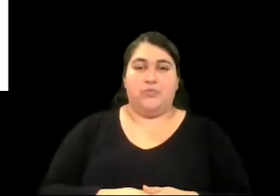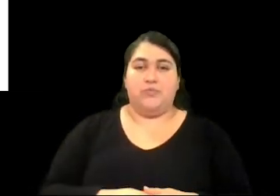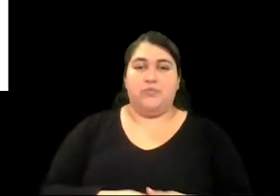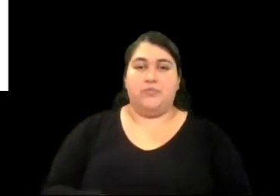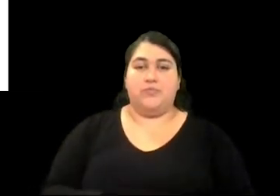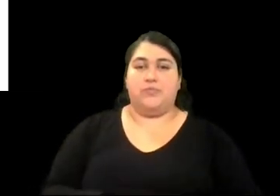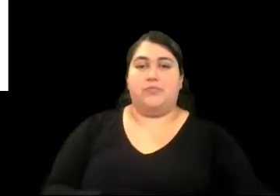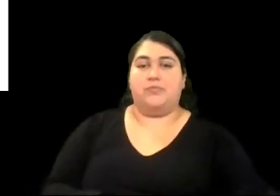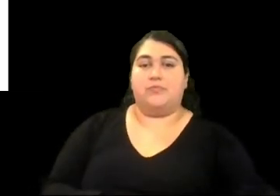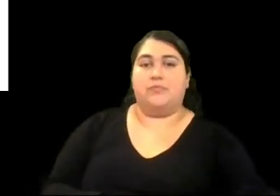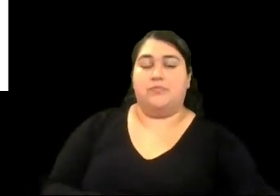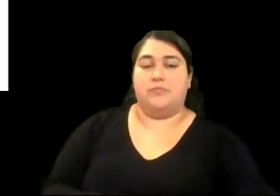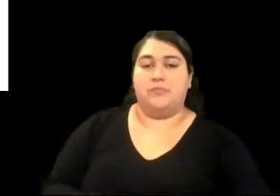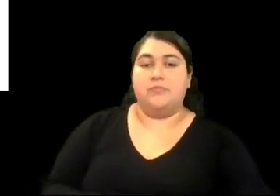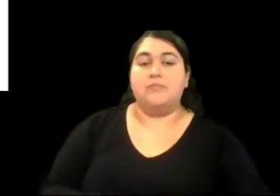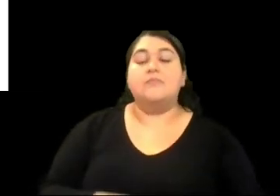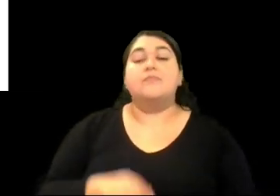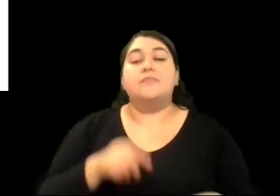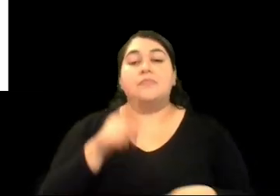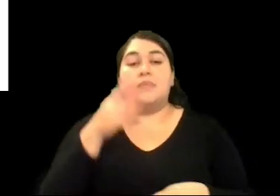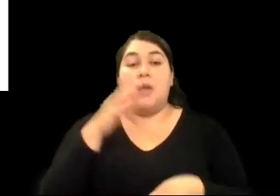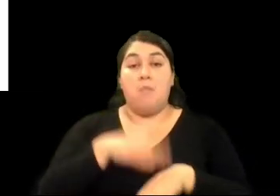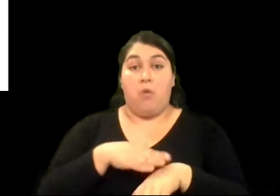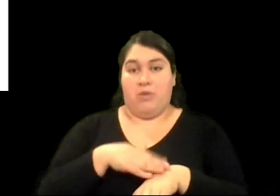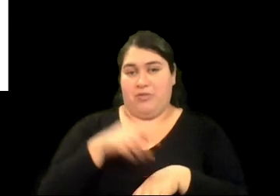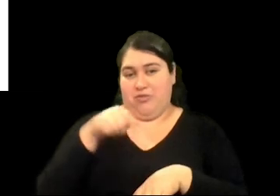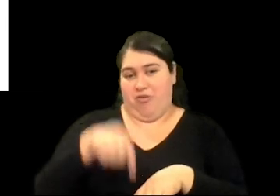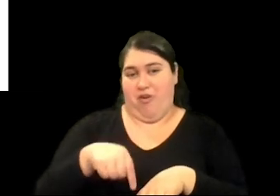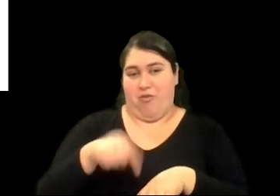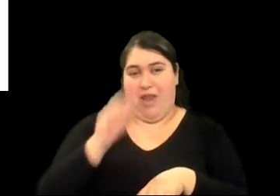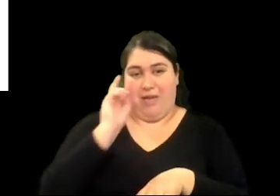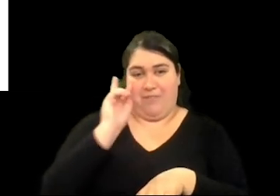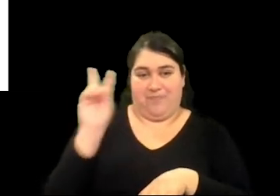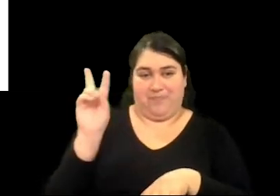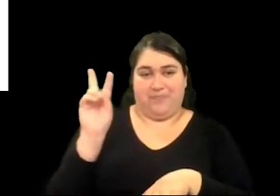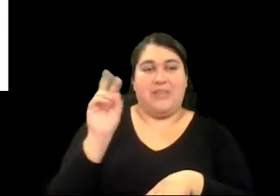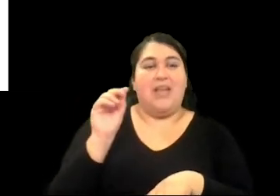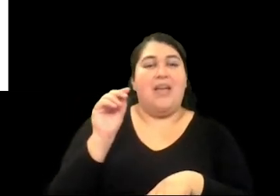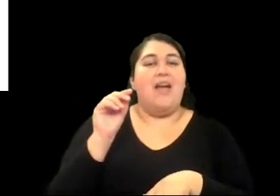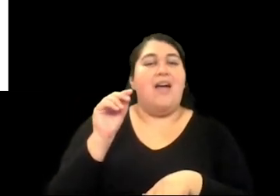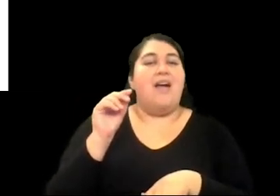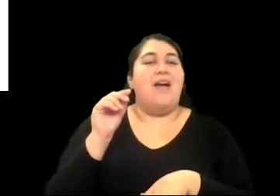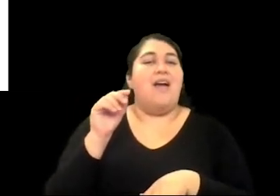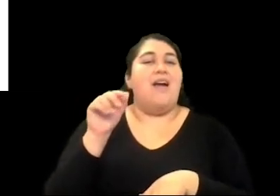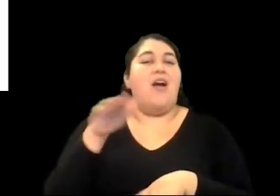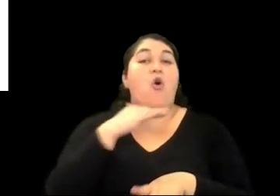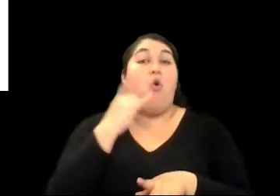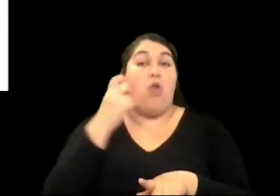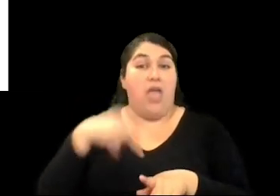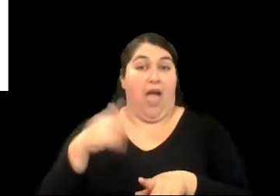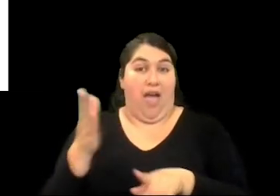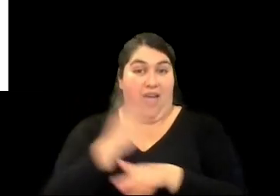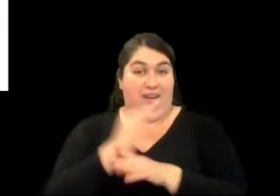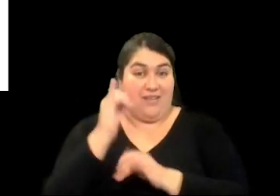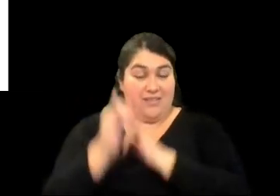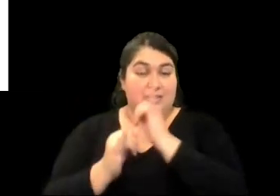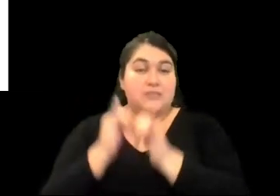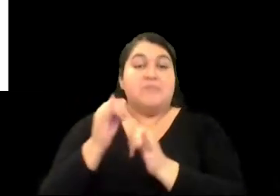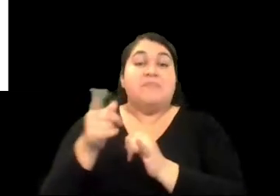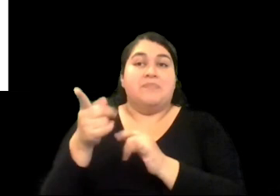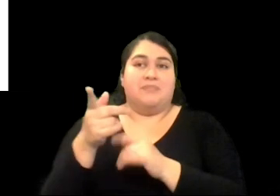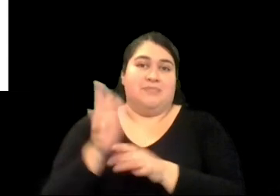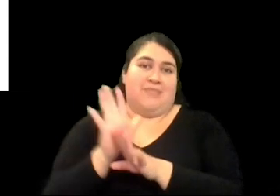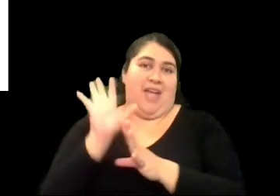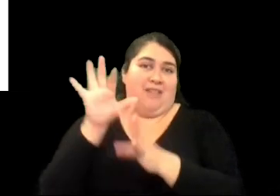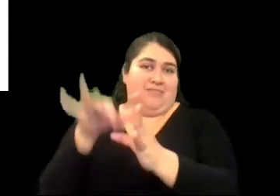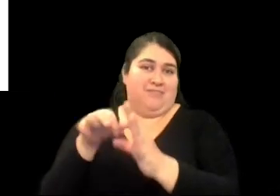Te Bueno, leo acá otro. les acompaño, miren, acá, aprovechando lo que dice Julián, estoy con